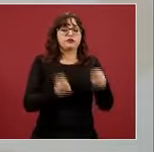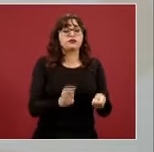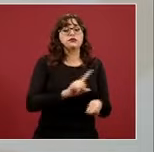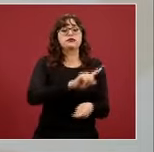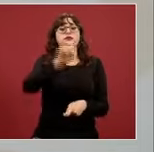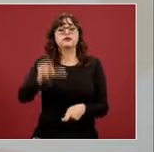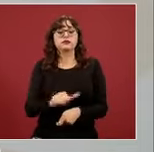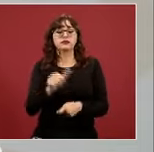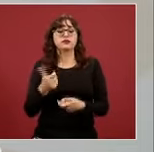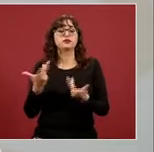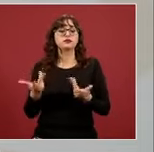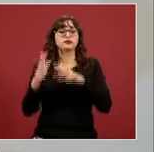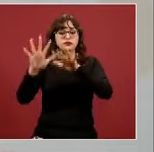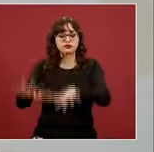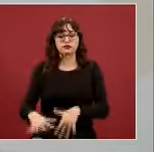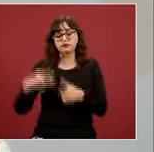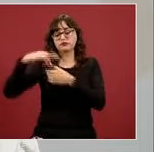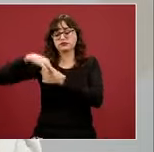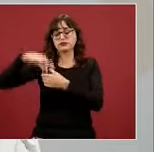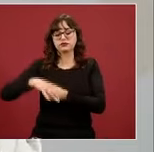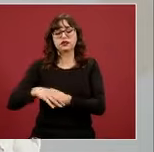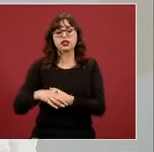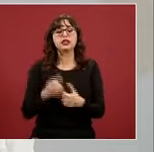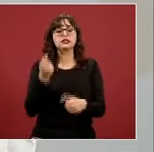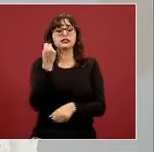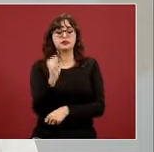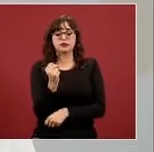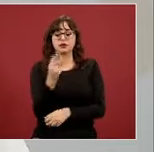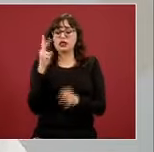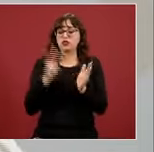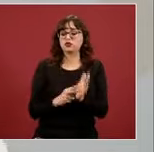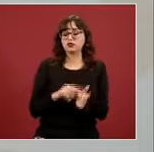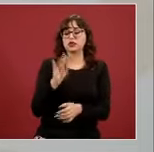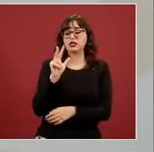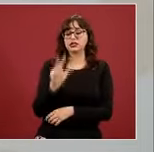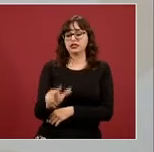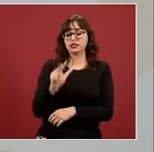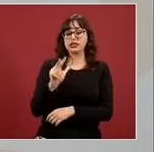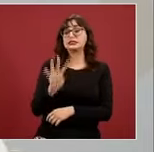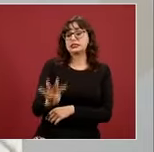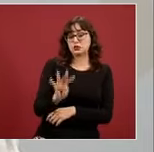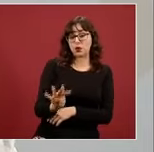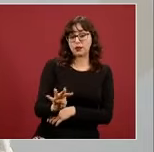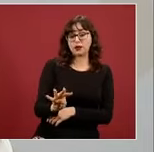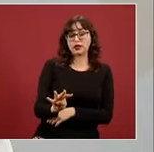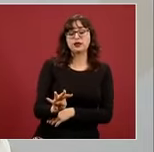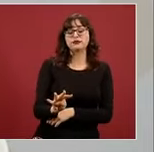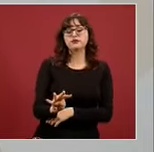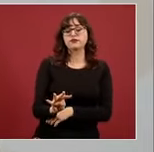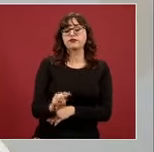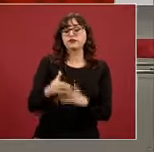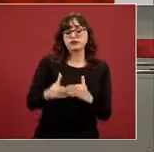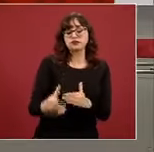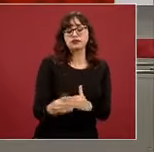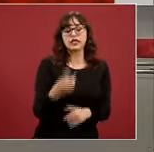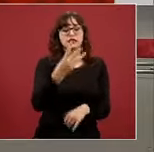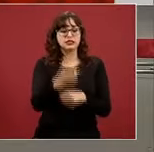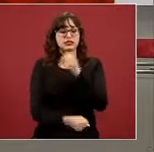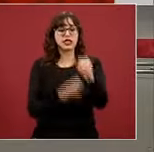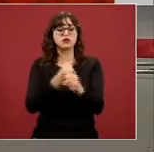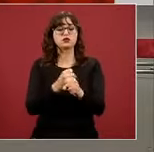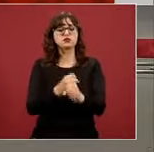de la Asamblea en septiembre de 2019 para el trienio que vence